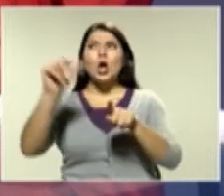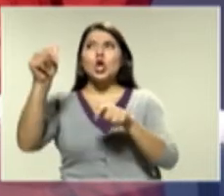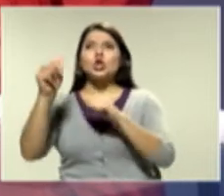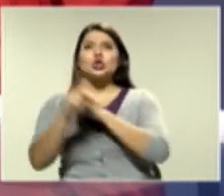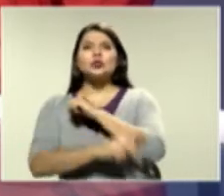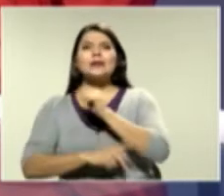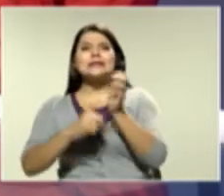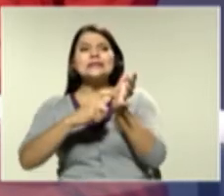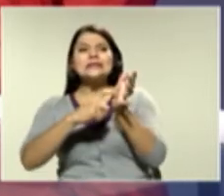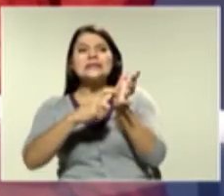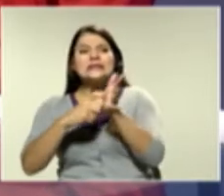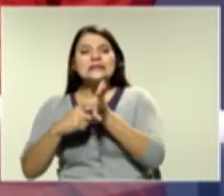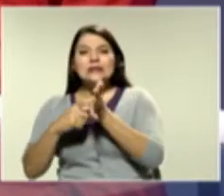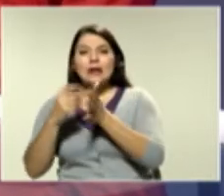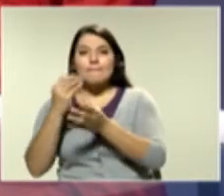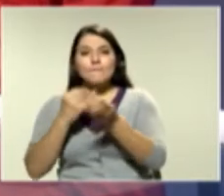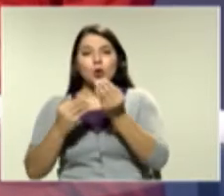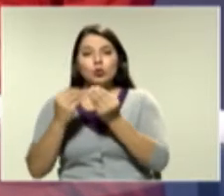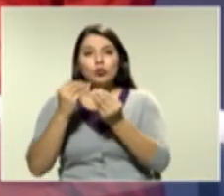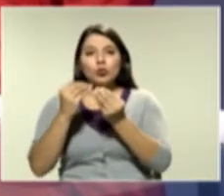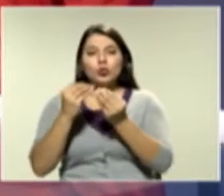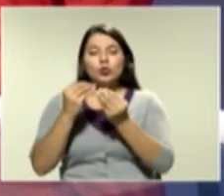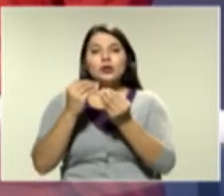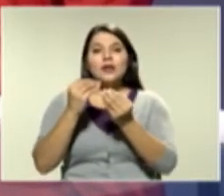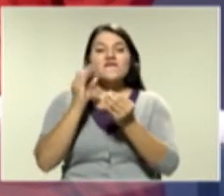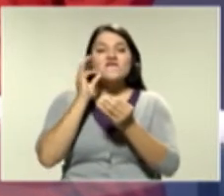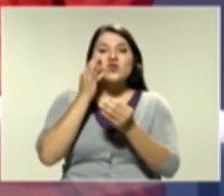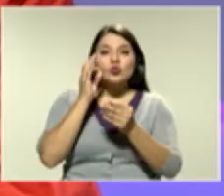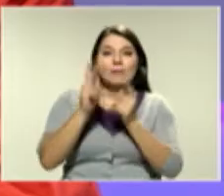sin una manchita, sin un arañón.